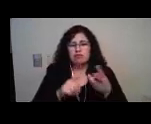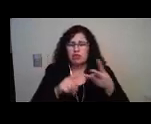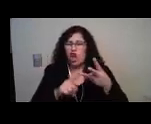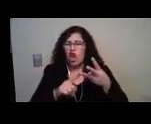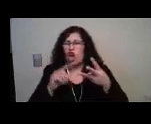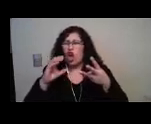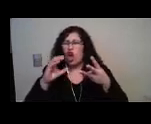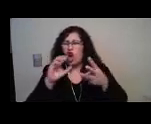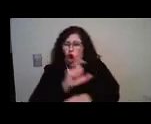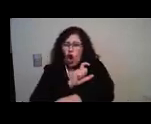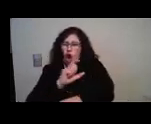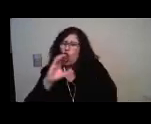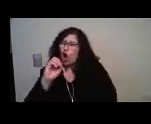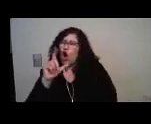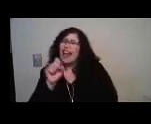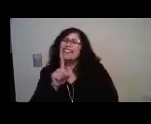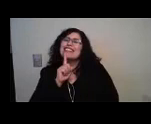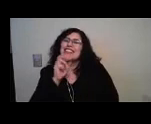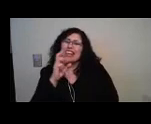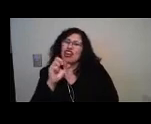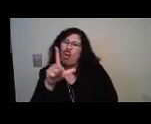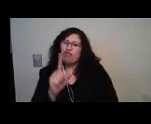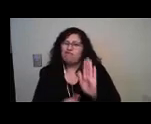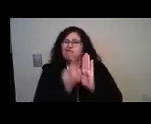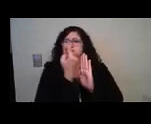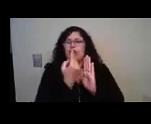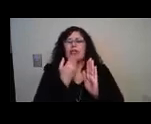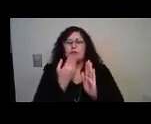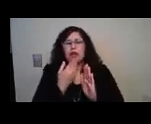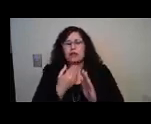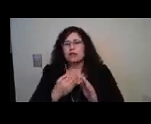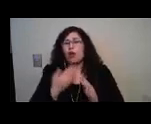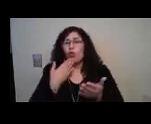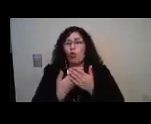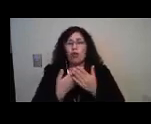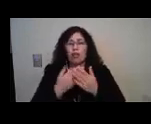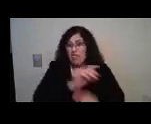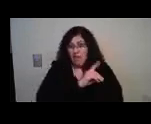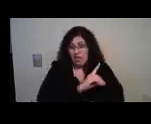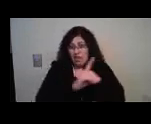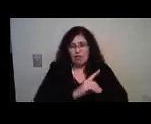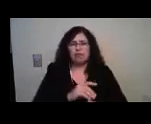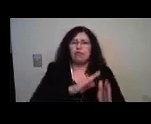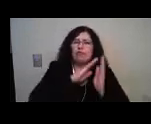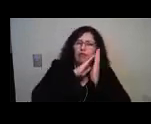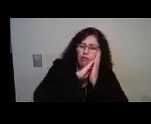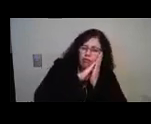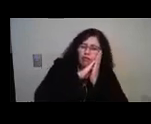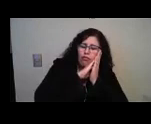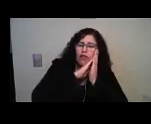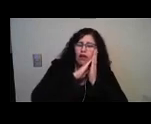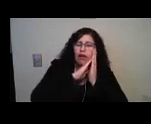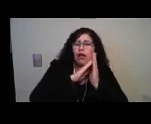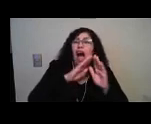patología de tipo diabética. Se reconoce también la apnea obstructiva del sueño. Esto no desconozco por qué es